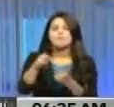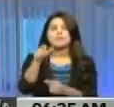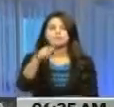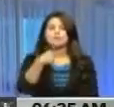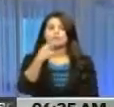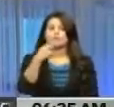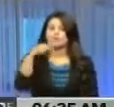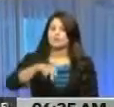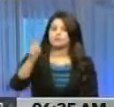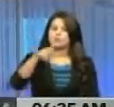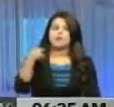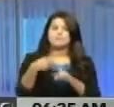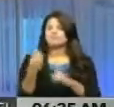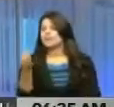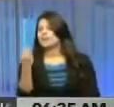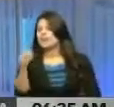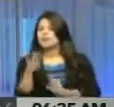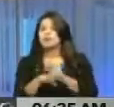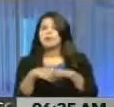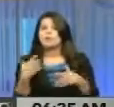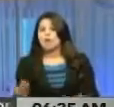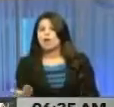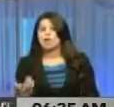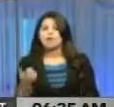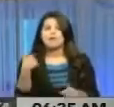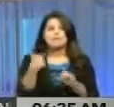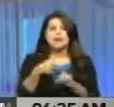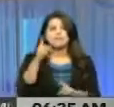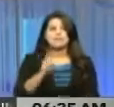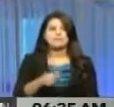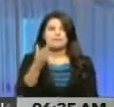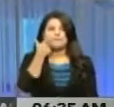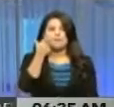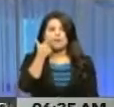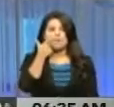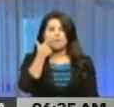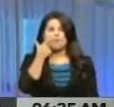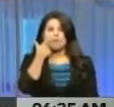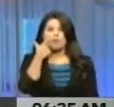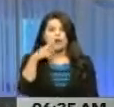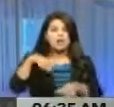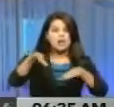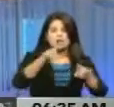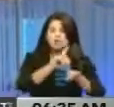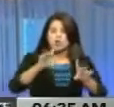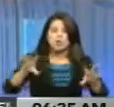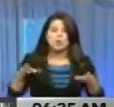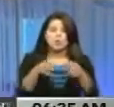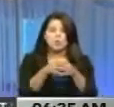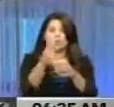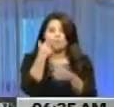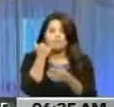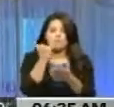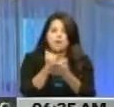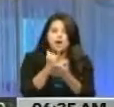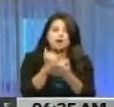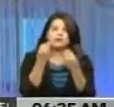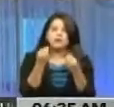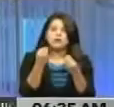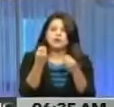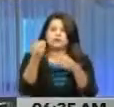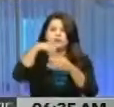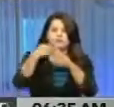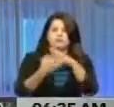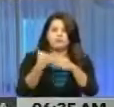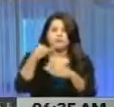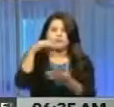el país, cuál es la calidad de nuestros programas que llevamos a cabo de manera dispersa, por decirlo de alguna manera, en instituciones